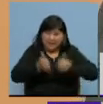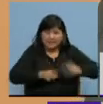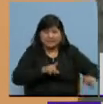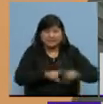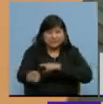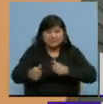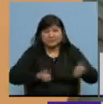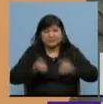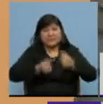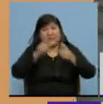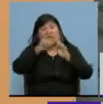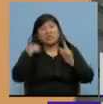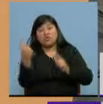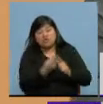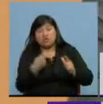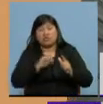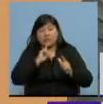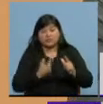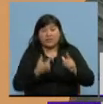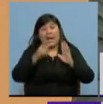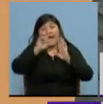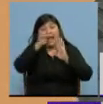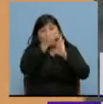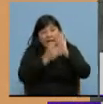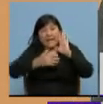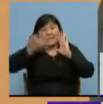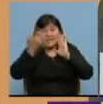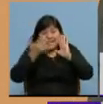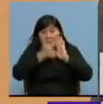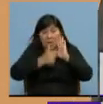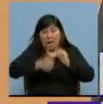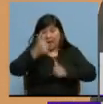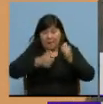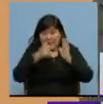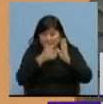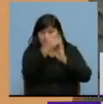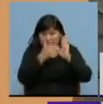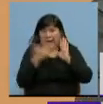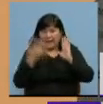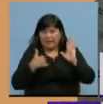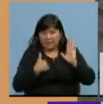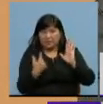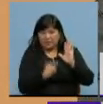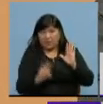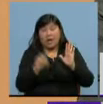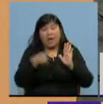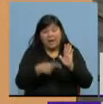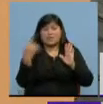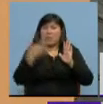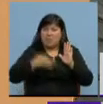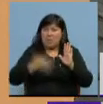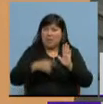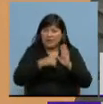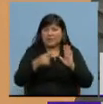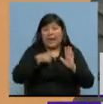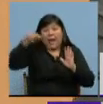nos ubicamos quinto en el campeonato, que es bueno. Para esta carrera se vuelve a reajustar el